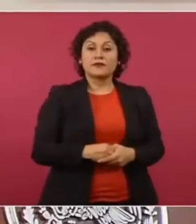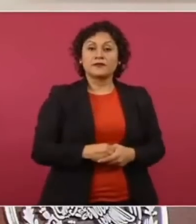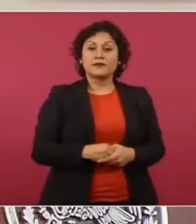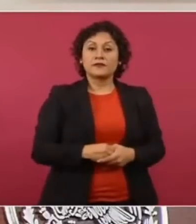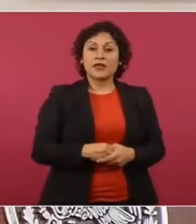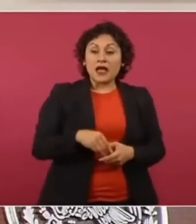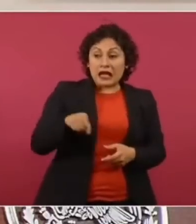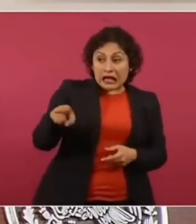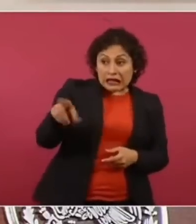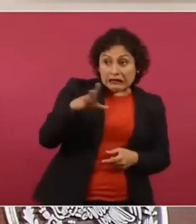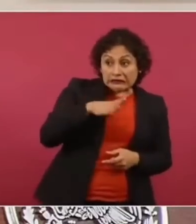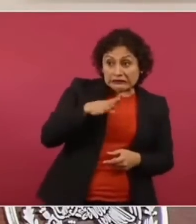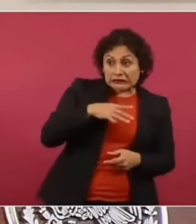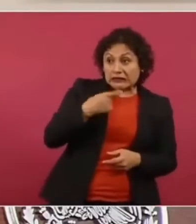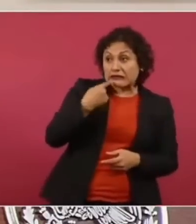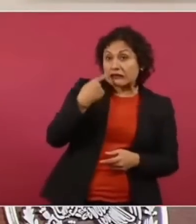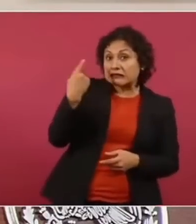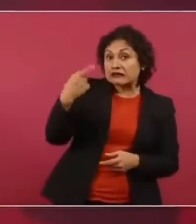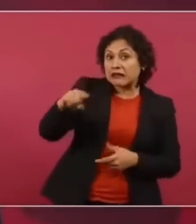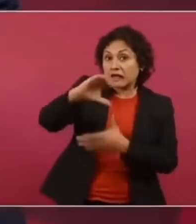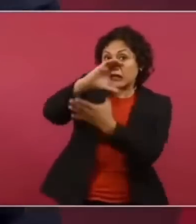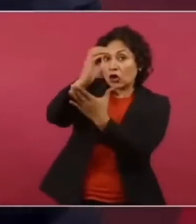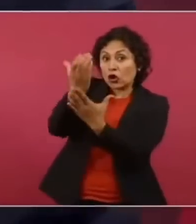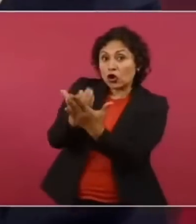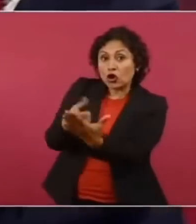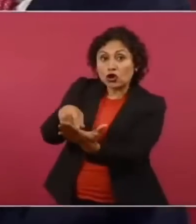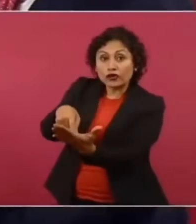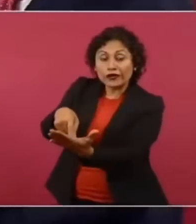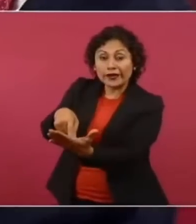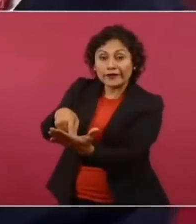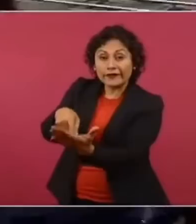por firma de contratos